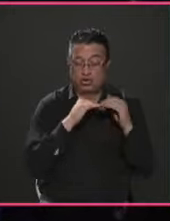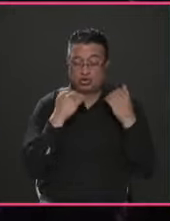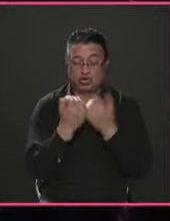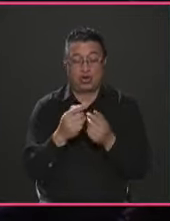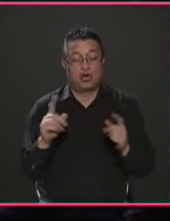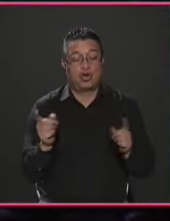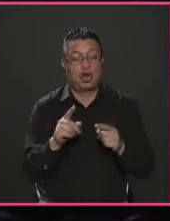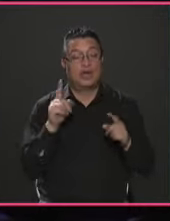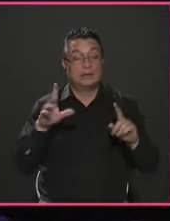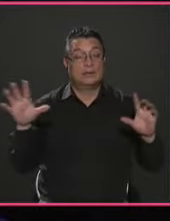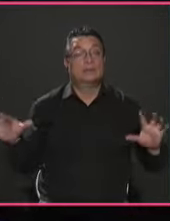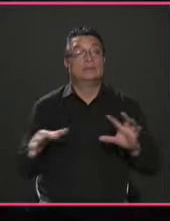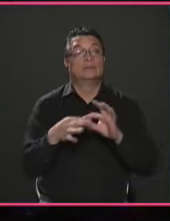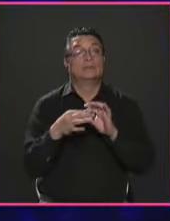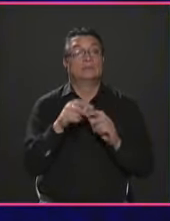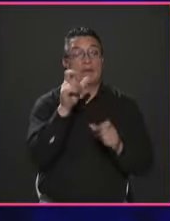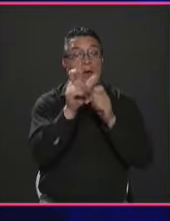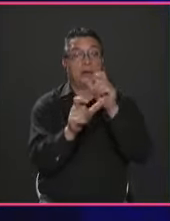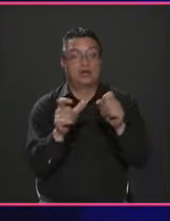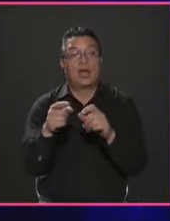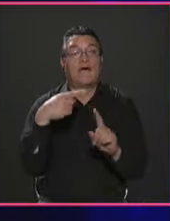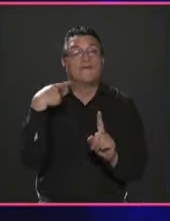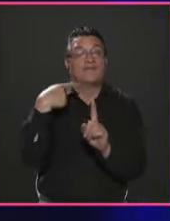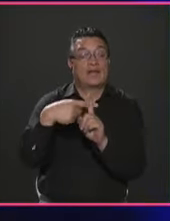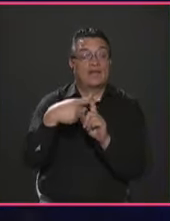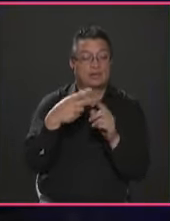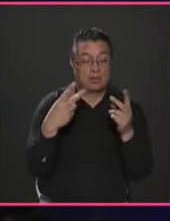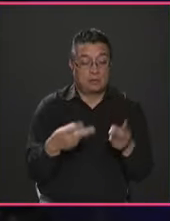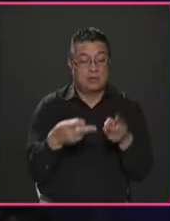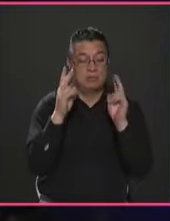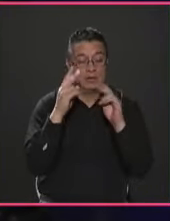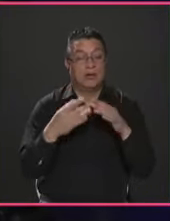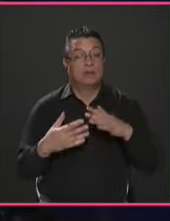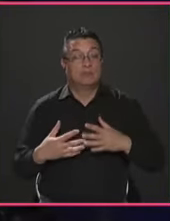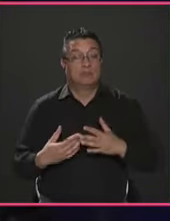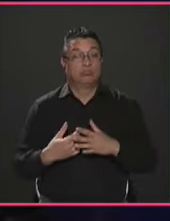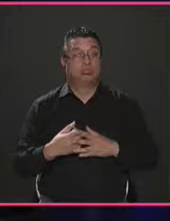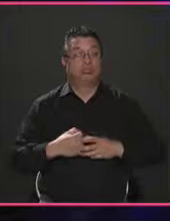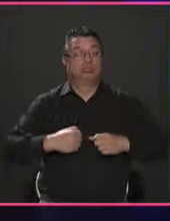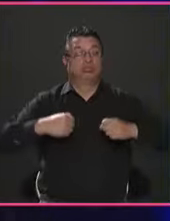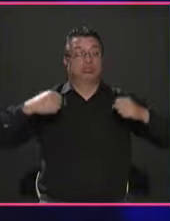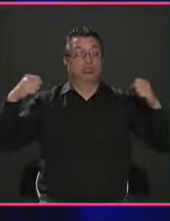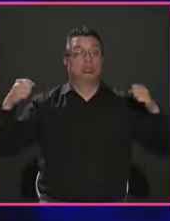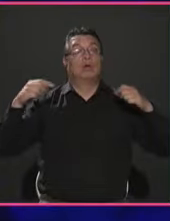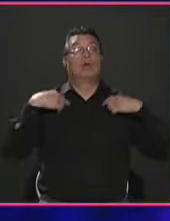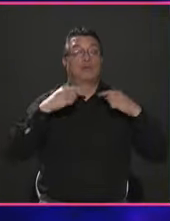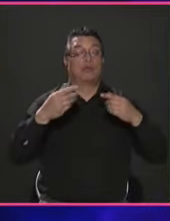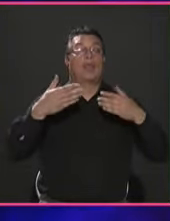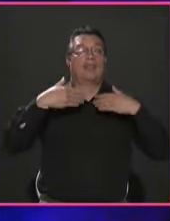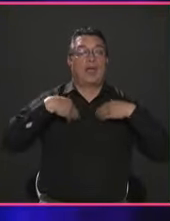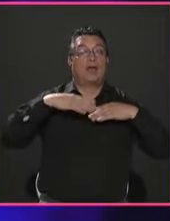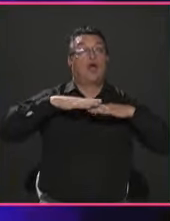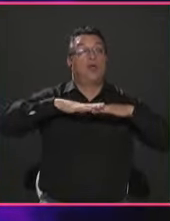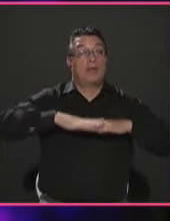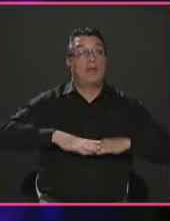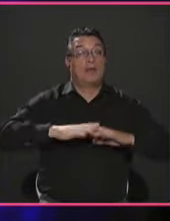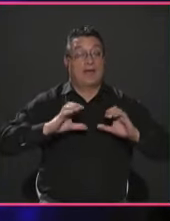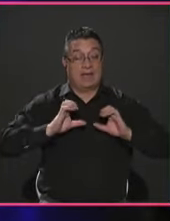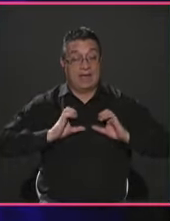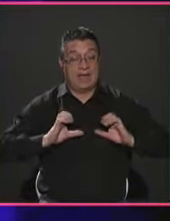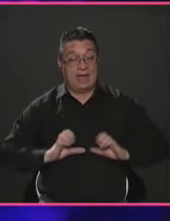que estamos en relación con esas personas si es que nos benefician y permite florecer y eso nos da cierto nivel de humildad la ética de